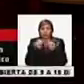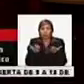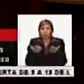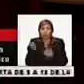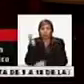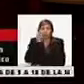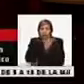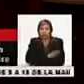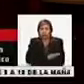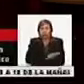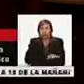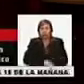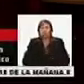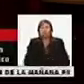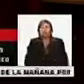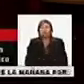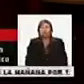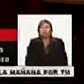tarde también.